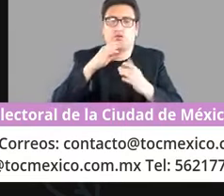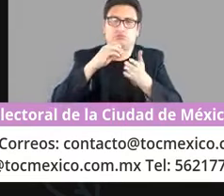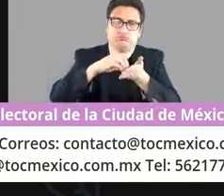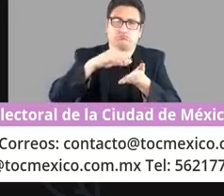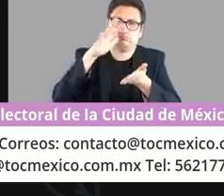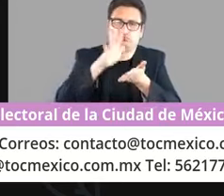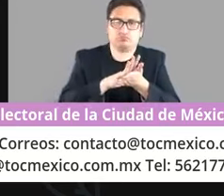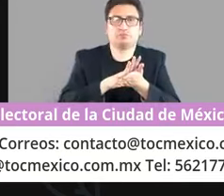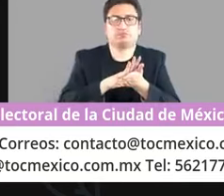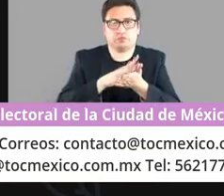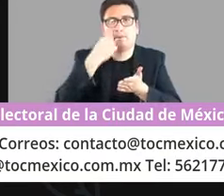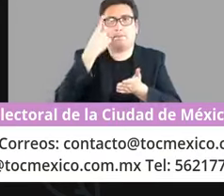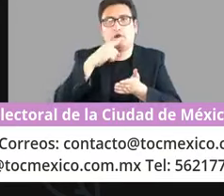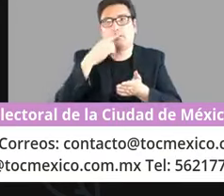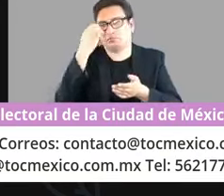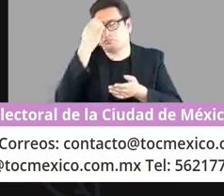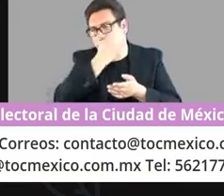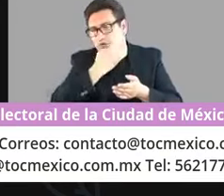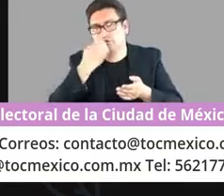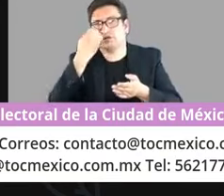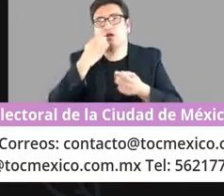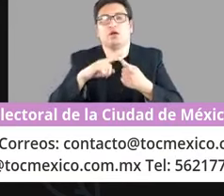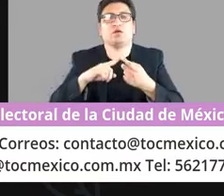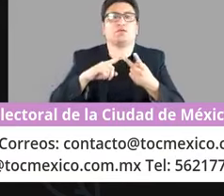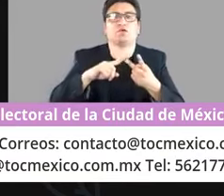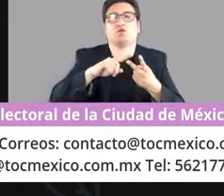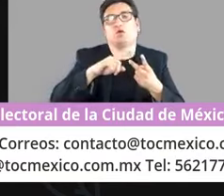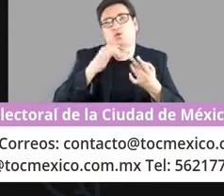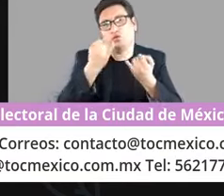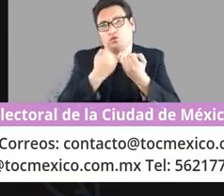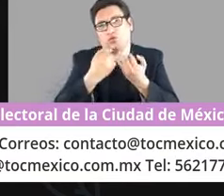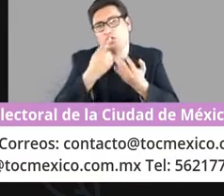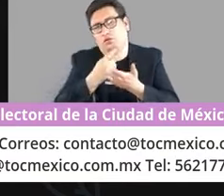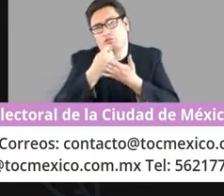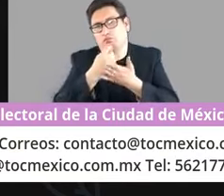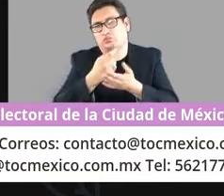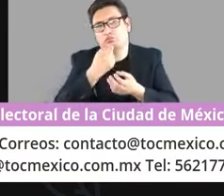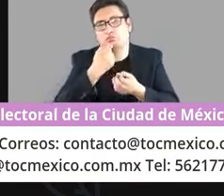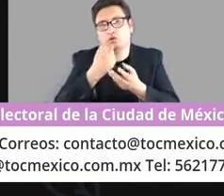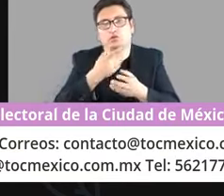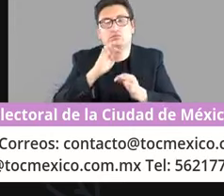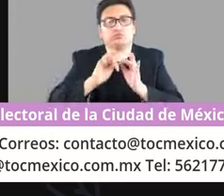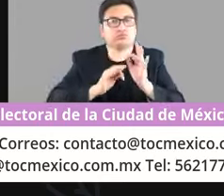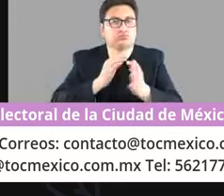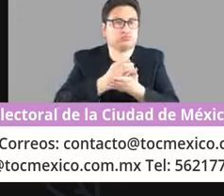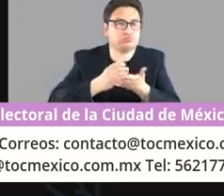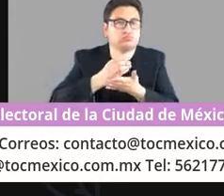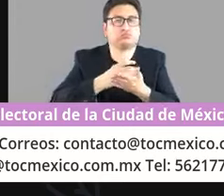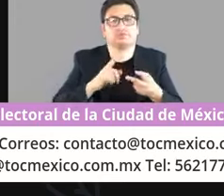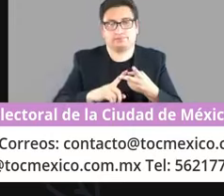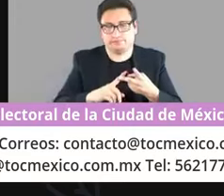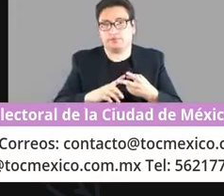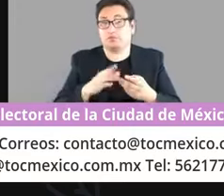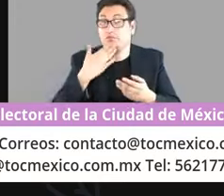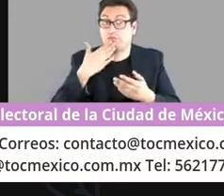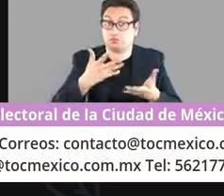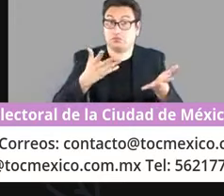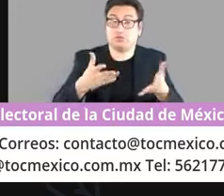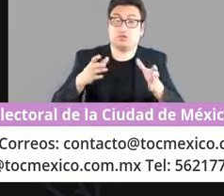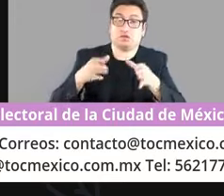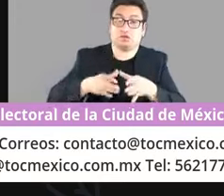para diagnóstico y para tratamiento si se animan a tener el tratamiento. Maravilloso para la comunidad sorda que